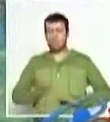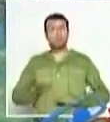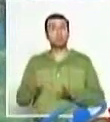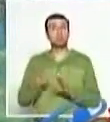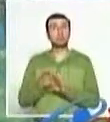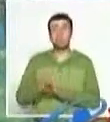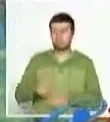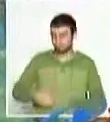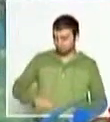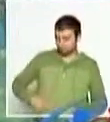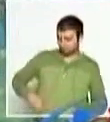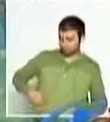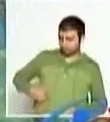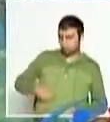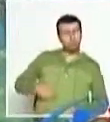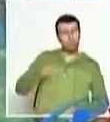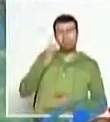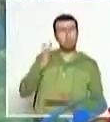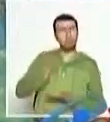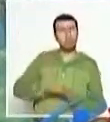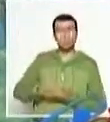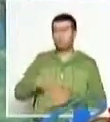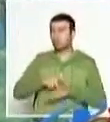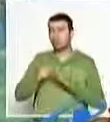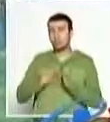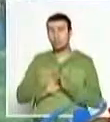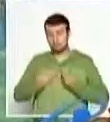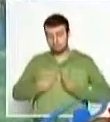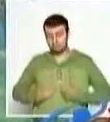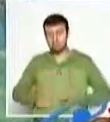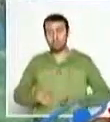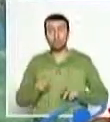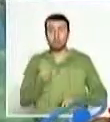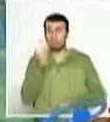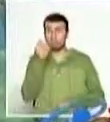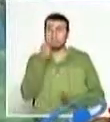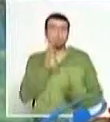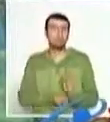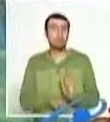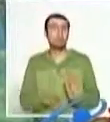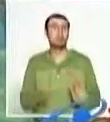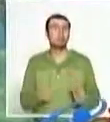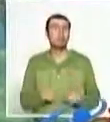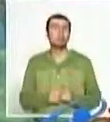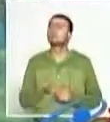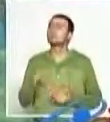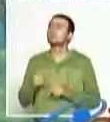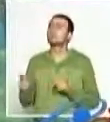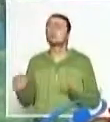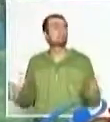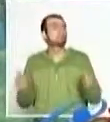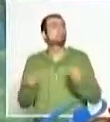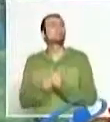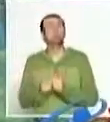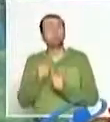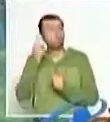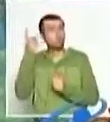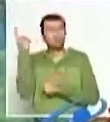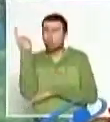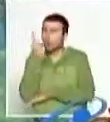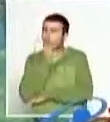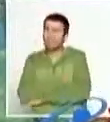colonterapia fisiológica y barre y limpia el intestino, además de ser un producto muy económico. Pero ese Desintol se acompaña con un día entero de